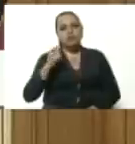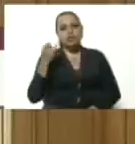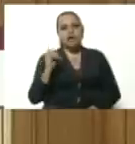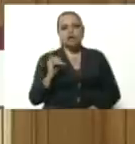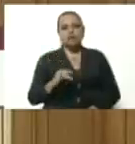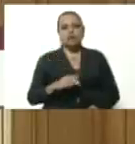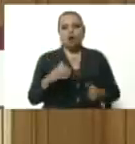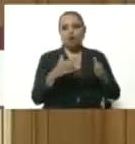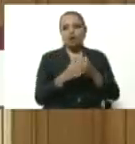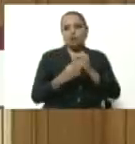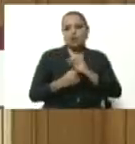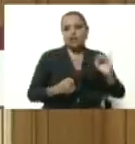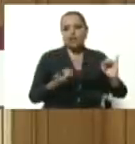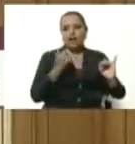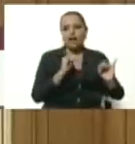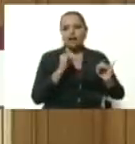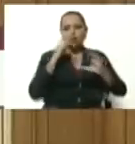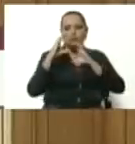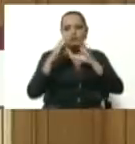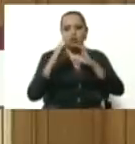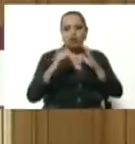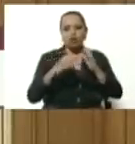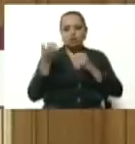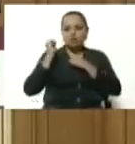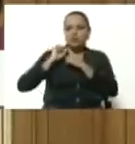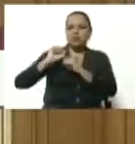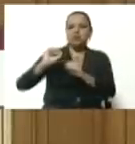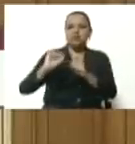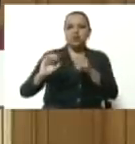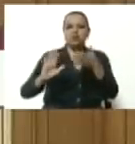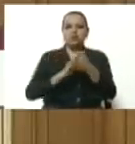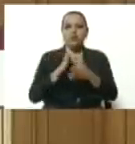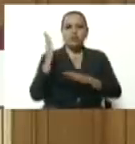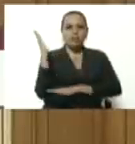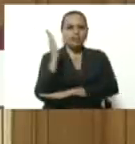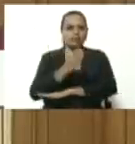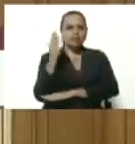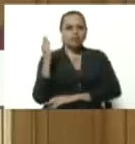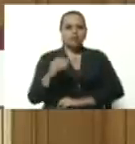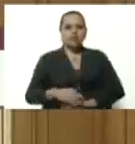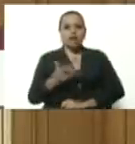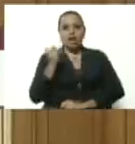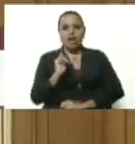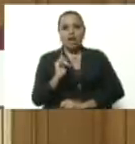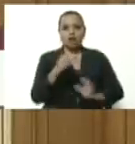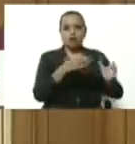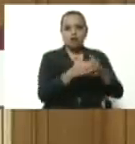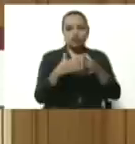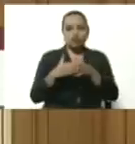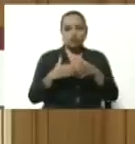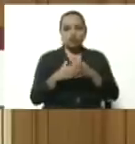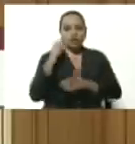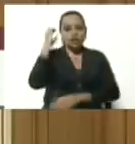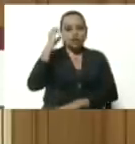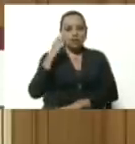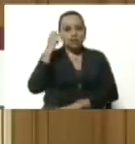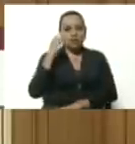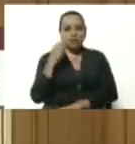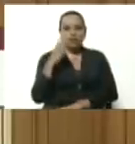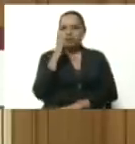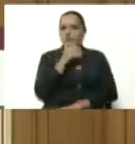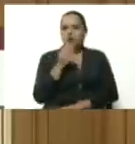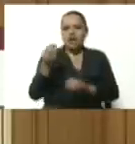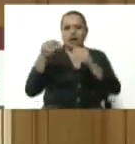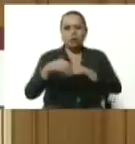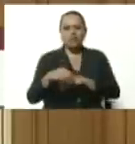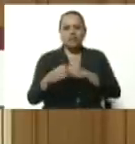Unida emitió hoy un comunicado en contra de las sanciones, Izquierda Unida, que es una coalición de partidos europeos, en contra de las sanciones y